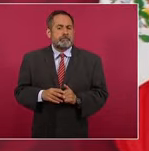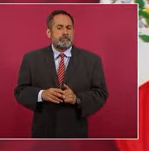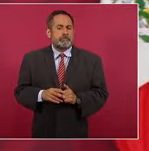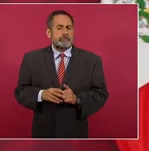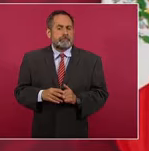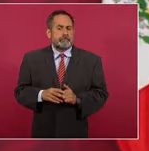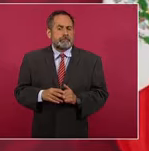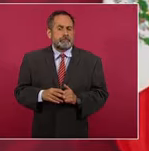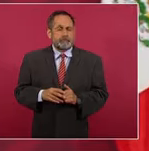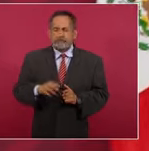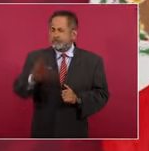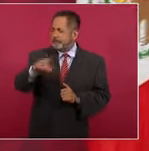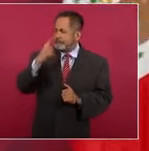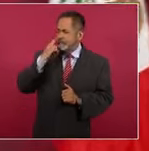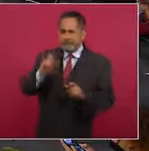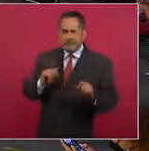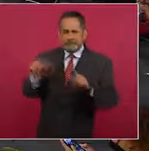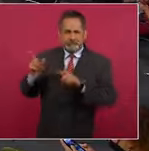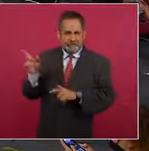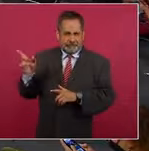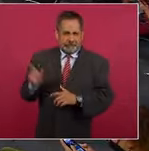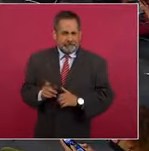A ver si encuentran